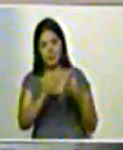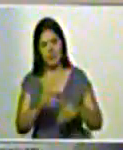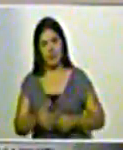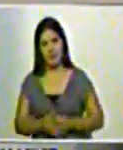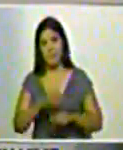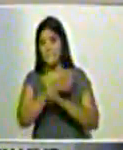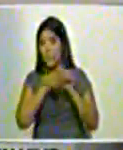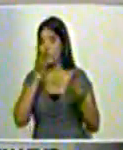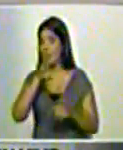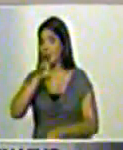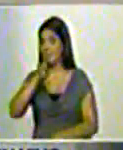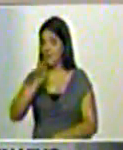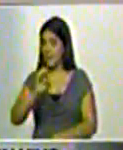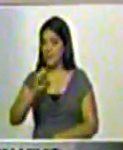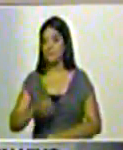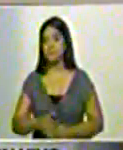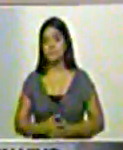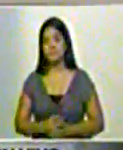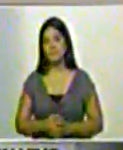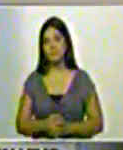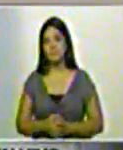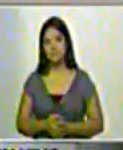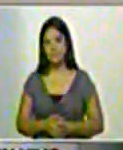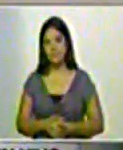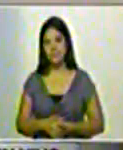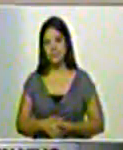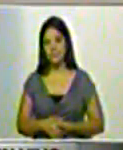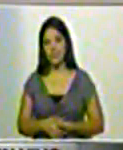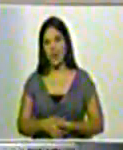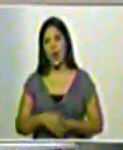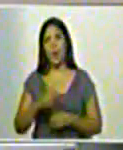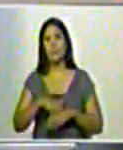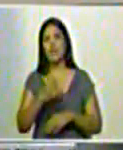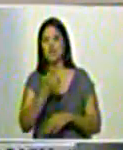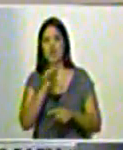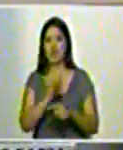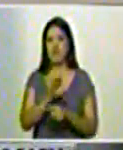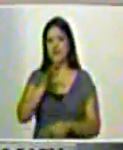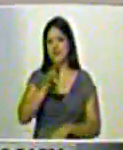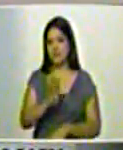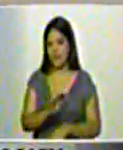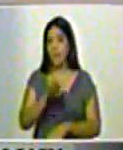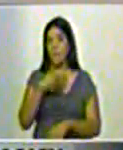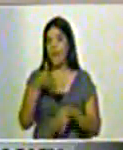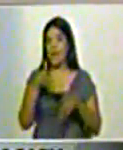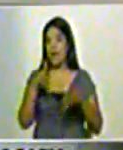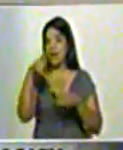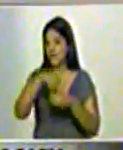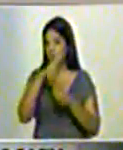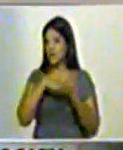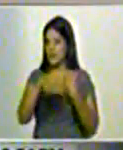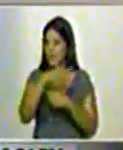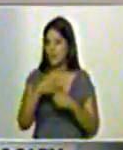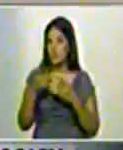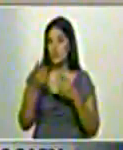también se ataca al CNE. Porque no solo es atacar al PSUV, sino también al CNE para llegar a las elecciones en una situación de